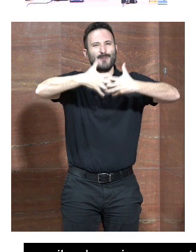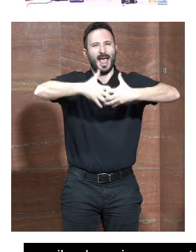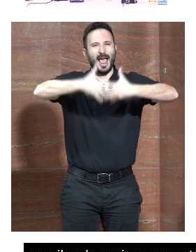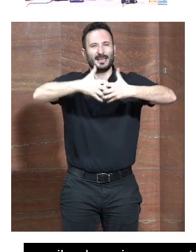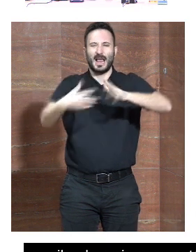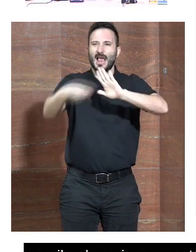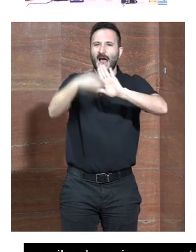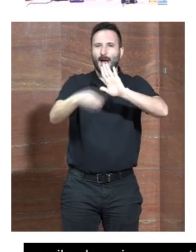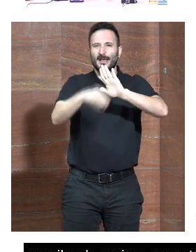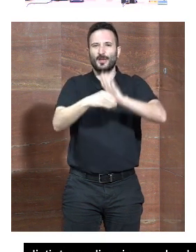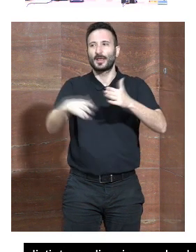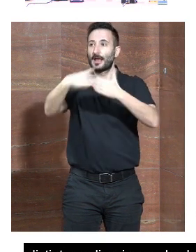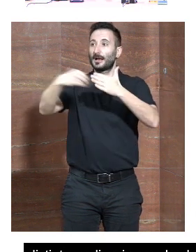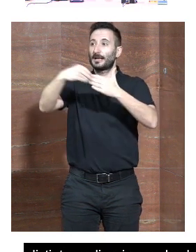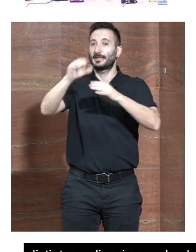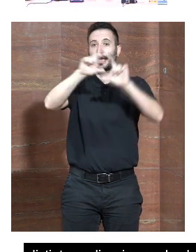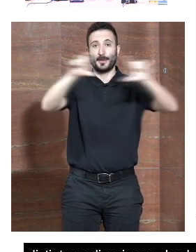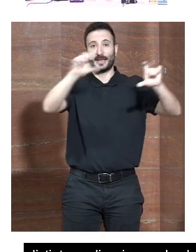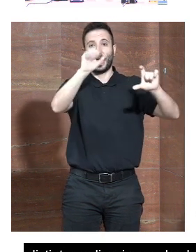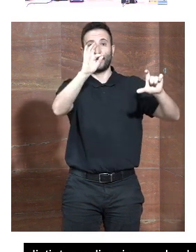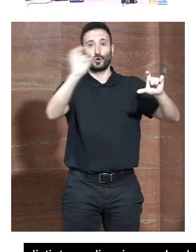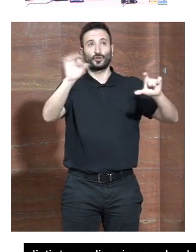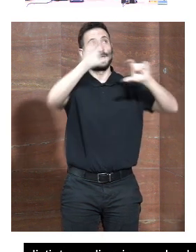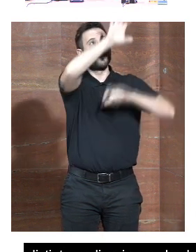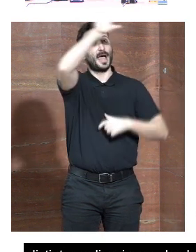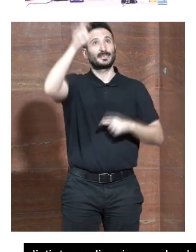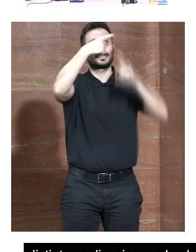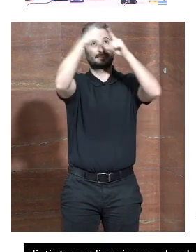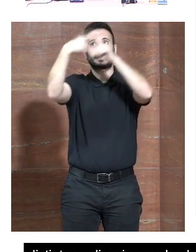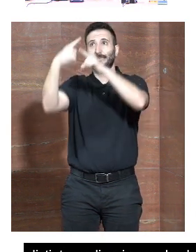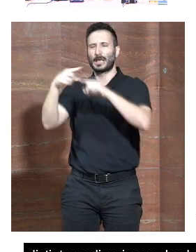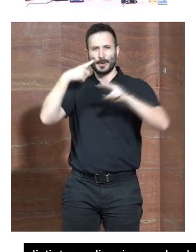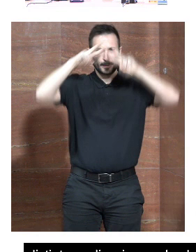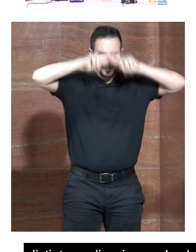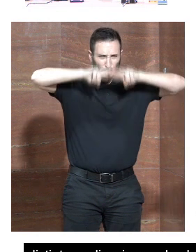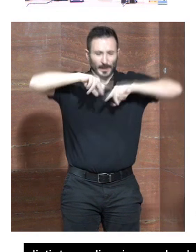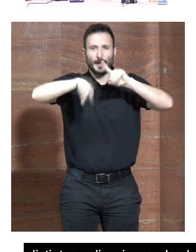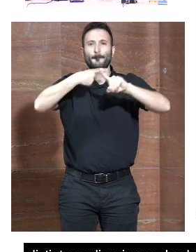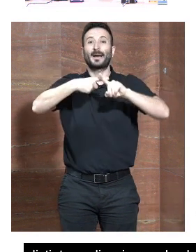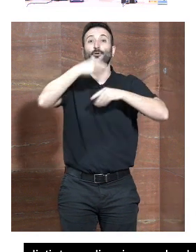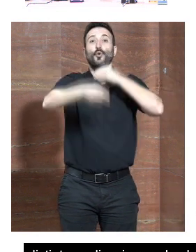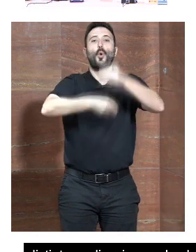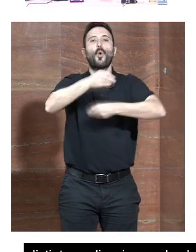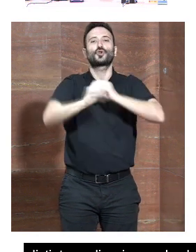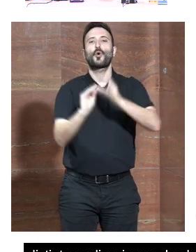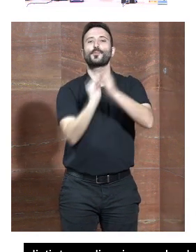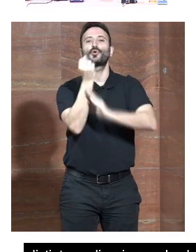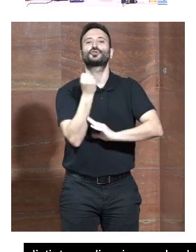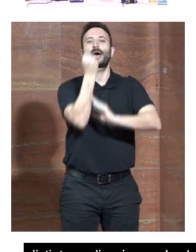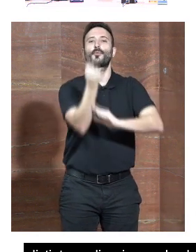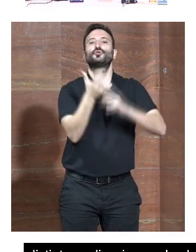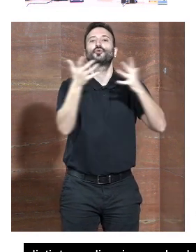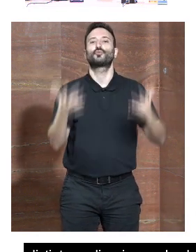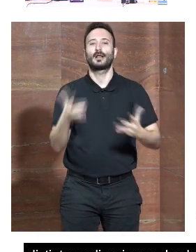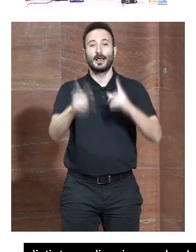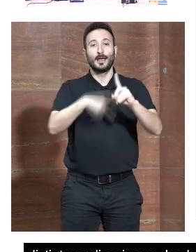y de aplicaciones en un cliente, en el propio Atos, en distintos países, y también el uso que se está dando a esos productos de apoyo, pero también a